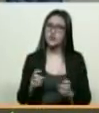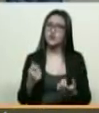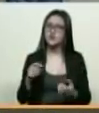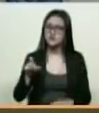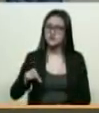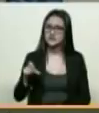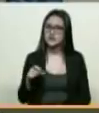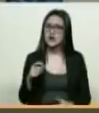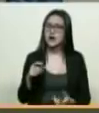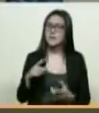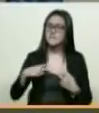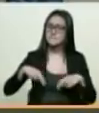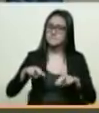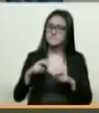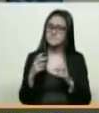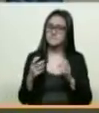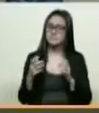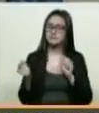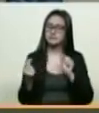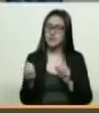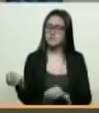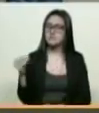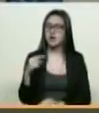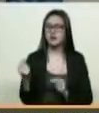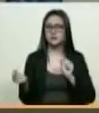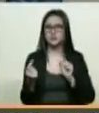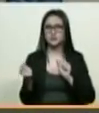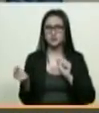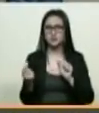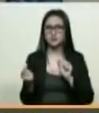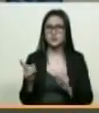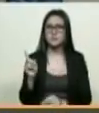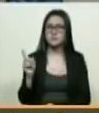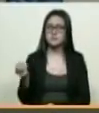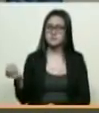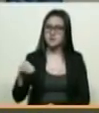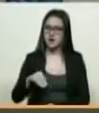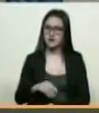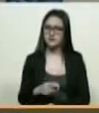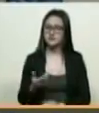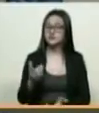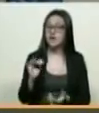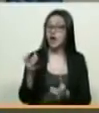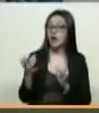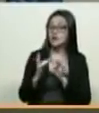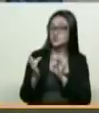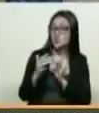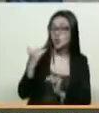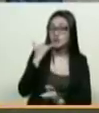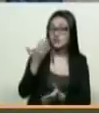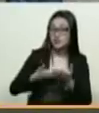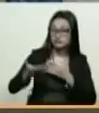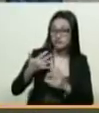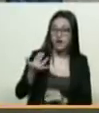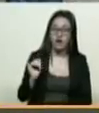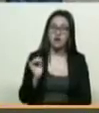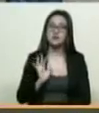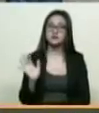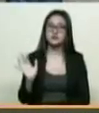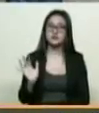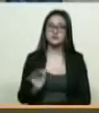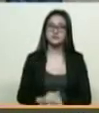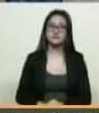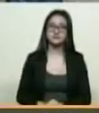de nuevas mesas técnicas de trabajo. Nos hemos intercambiado números telefónicos. Hemos, de